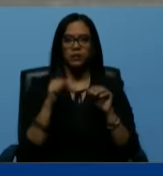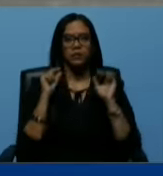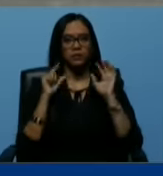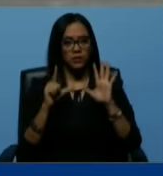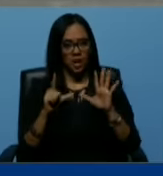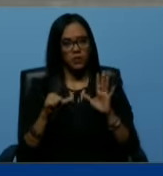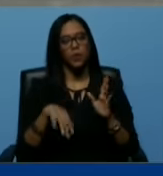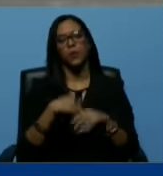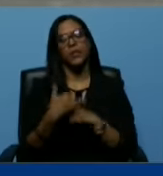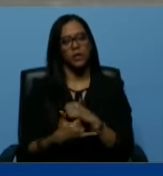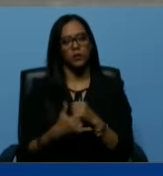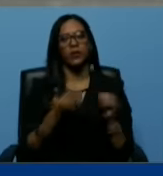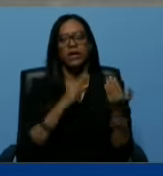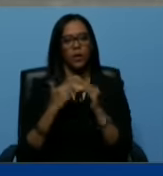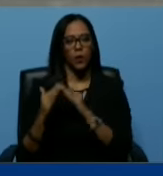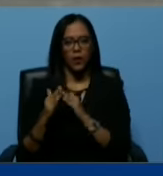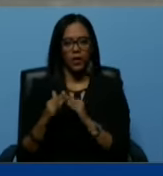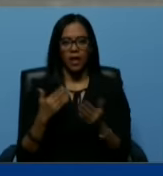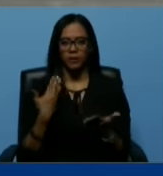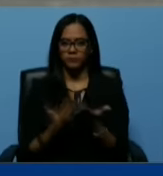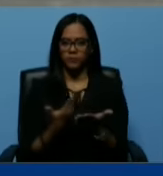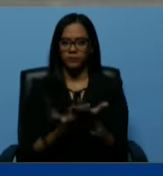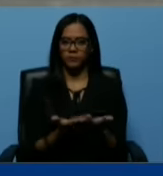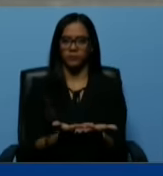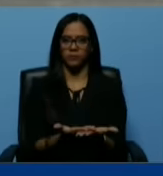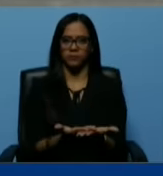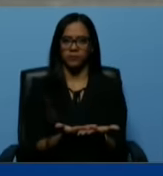en juego. ¿Verdad?